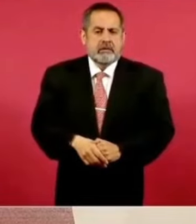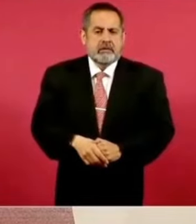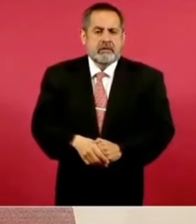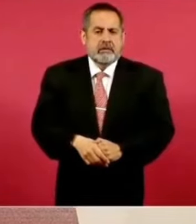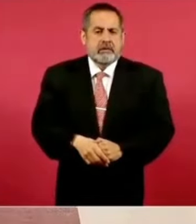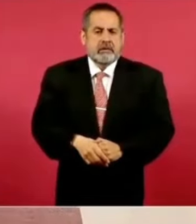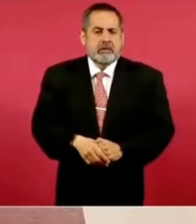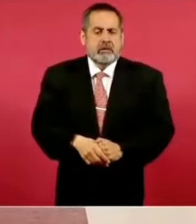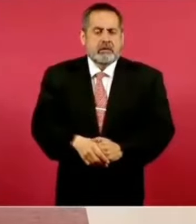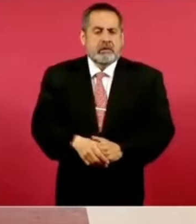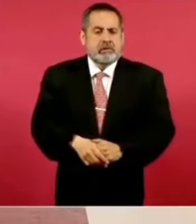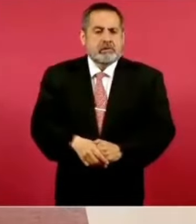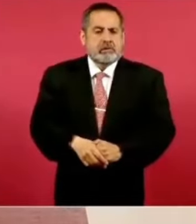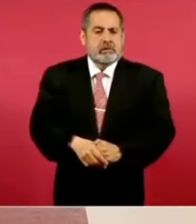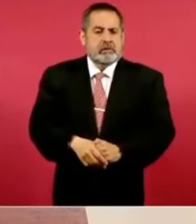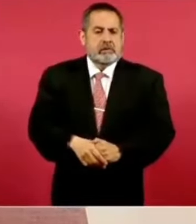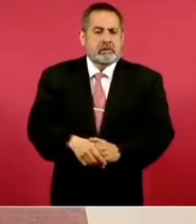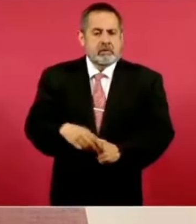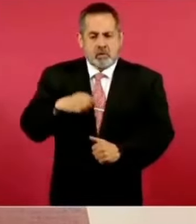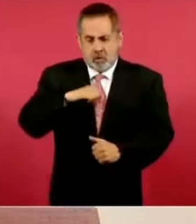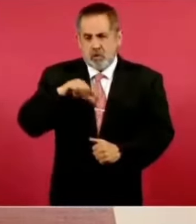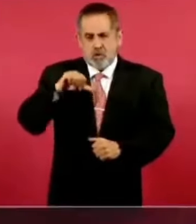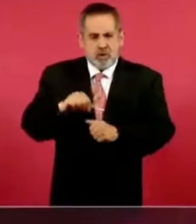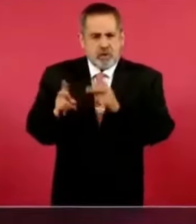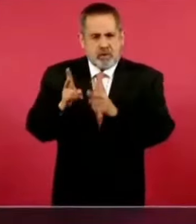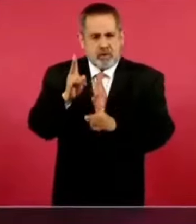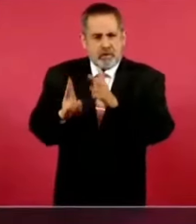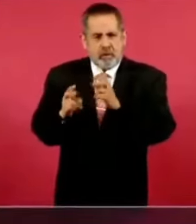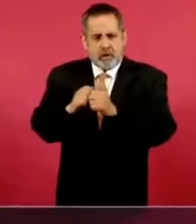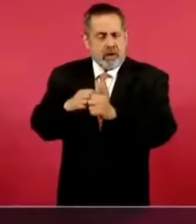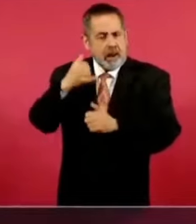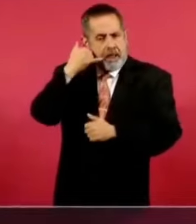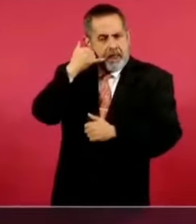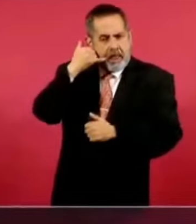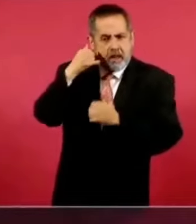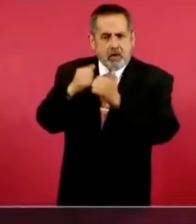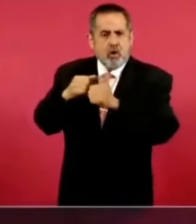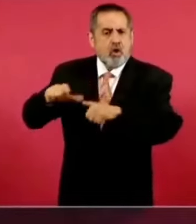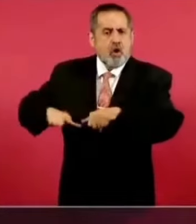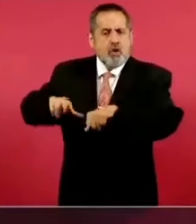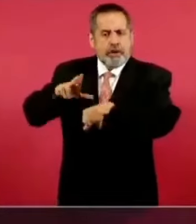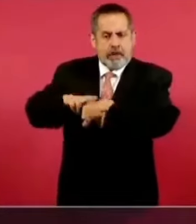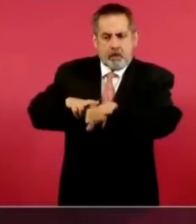Hoy voy a hablar por teléfono con el gobernador